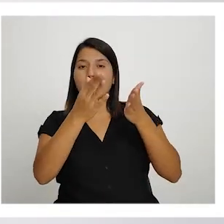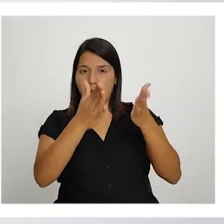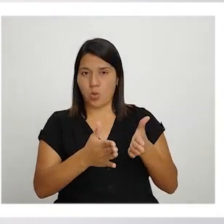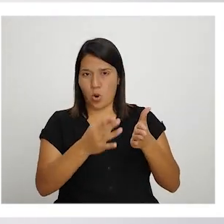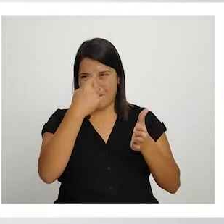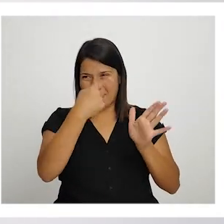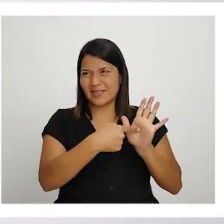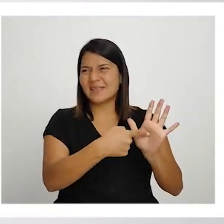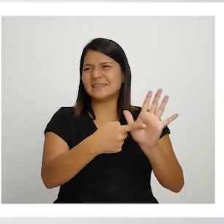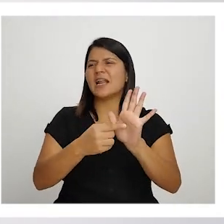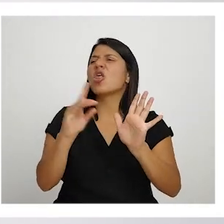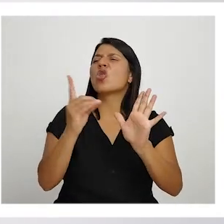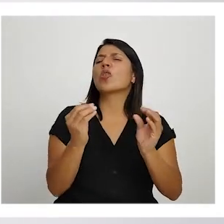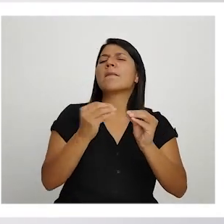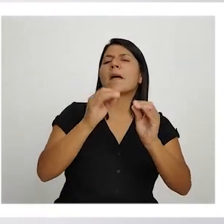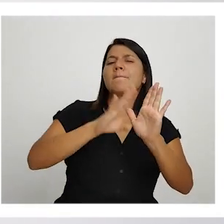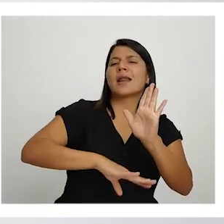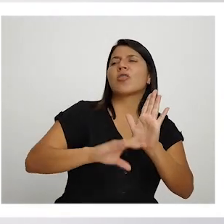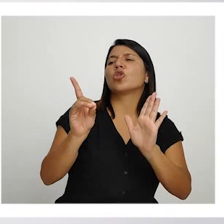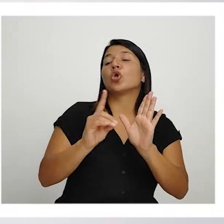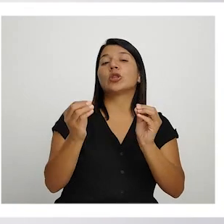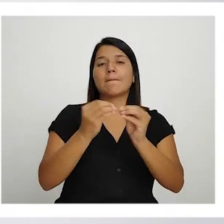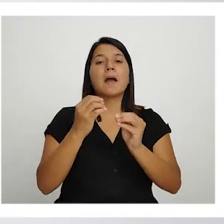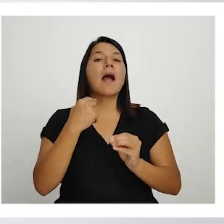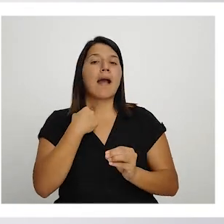barato y más caro. También